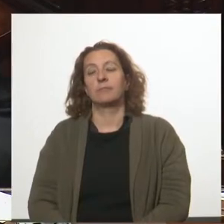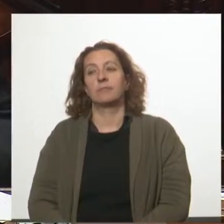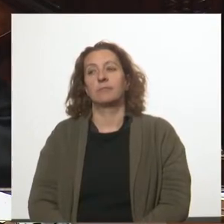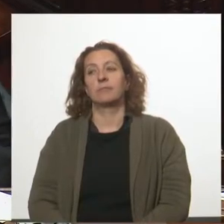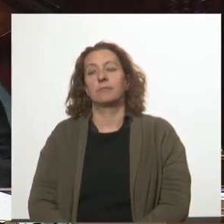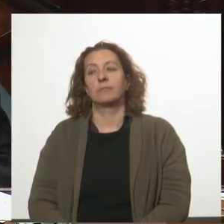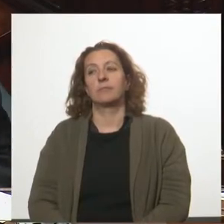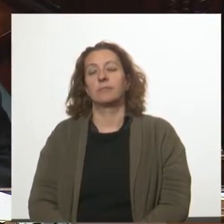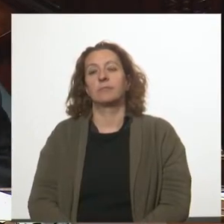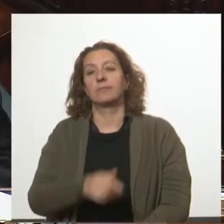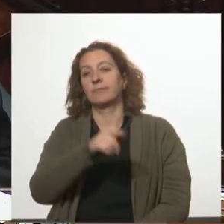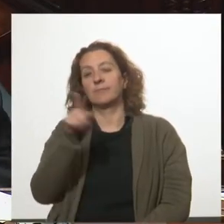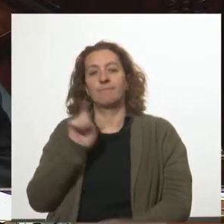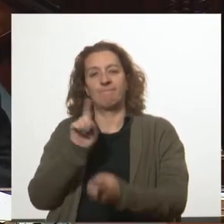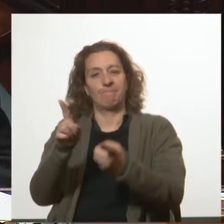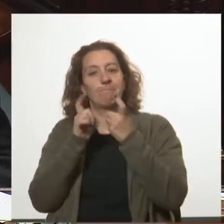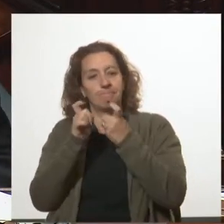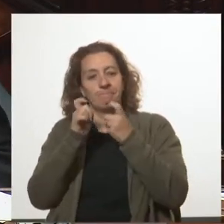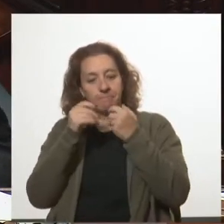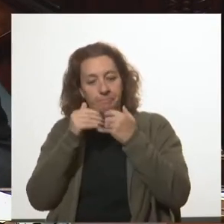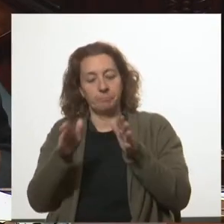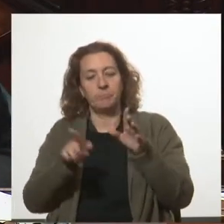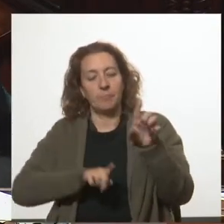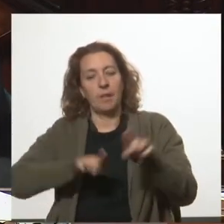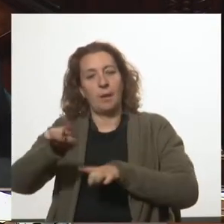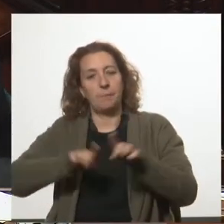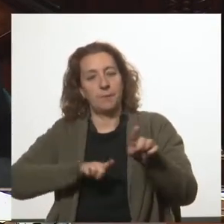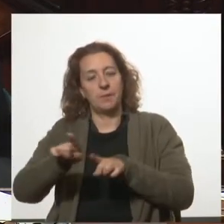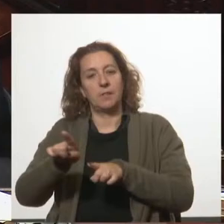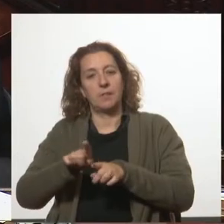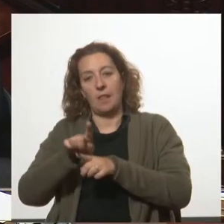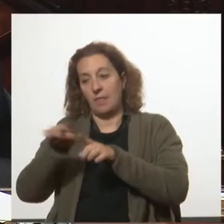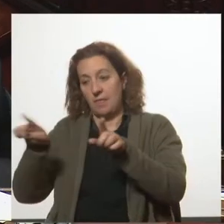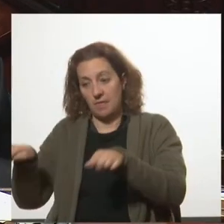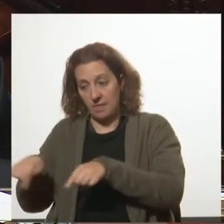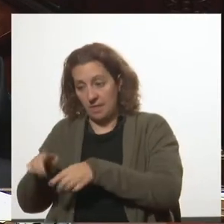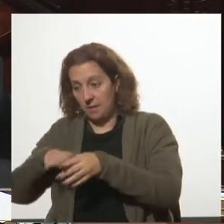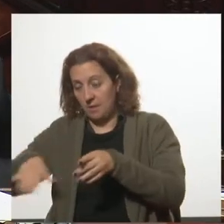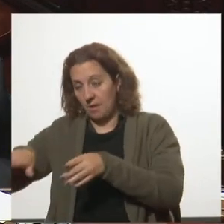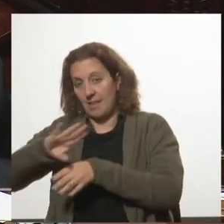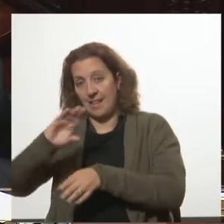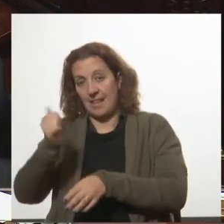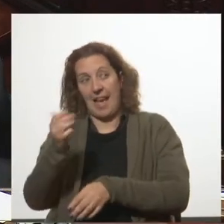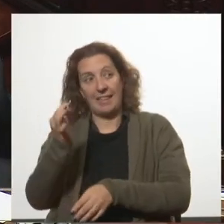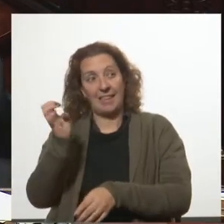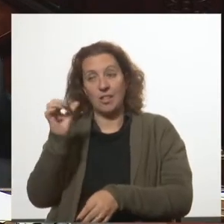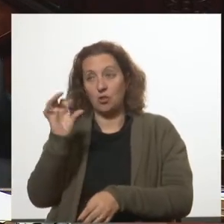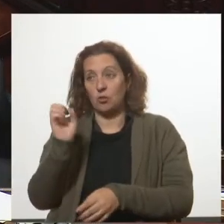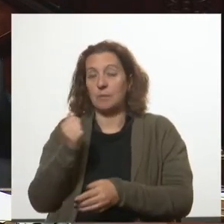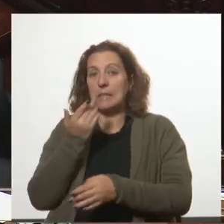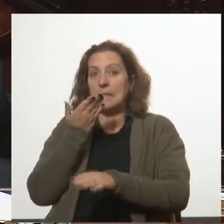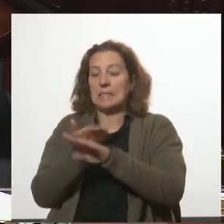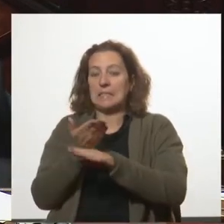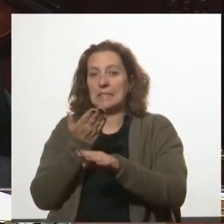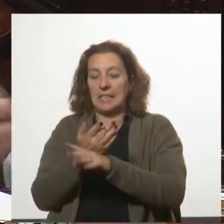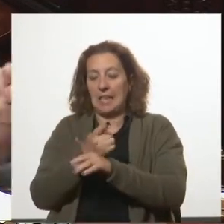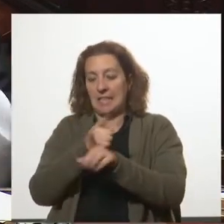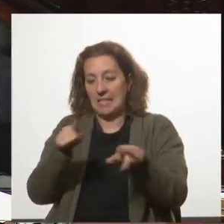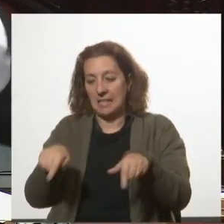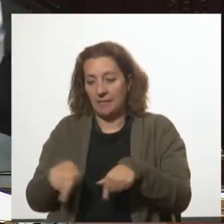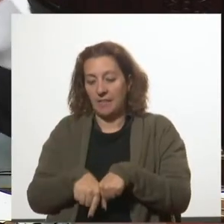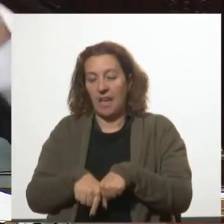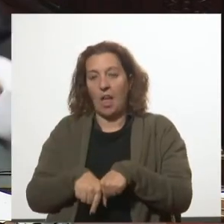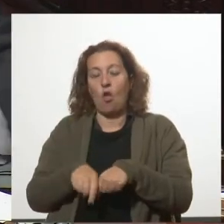ya que para ello es necesario iniciar el trámite entre la dirección nacional de catastro tiene exige el certificado notarial para planos de mensura